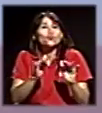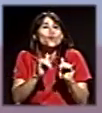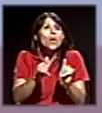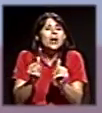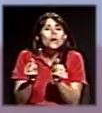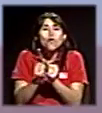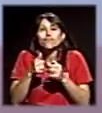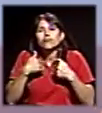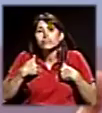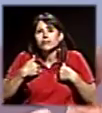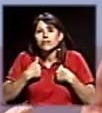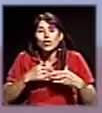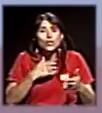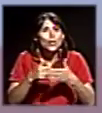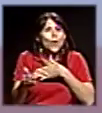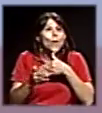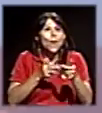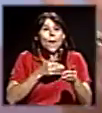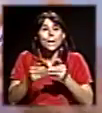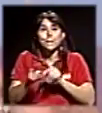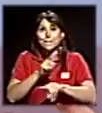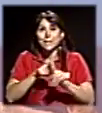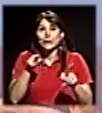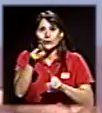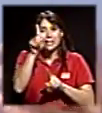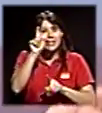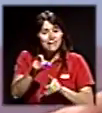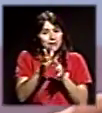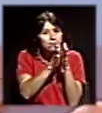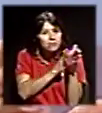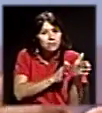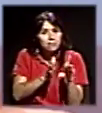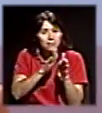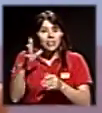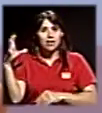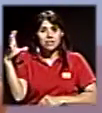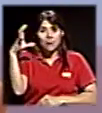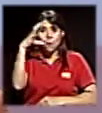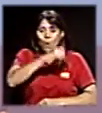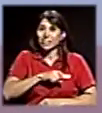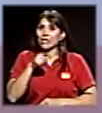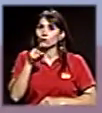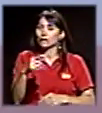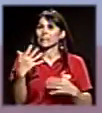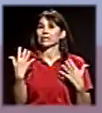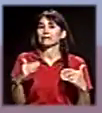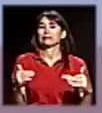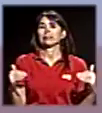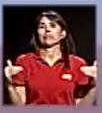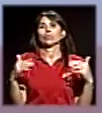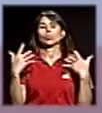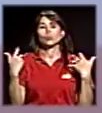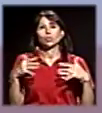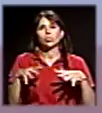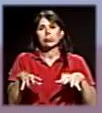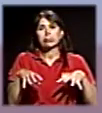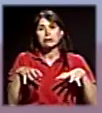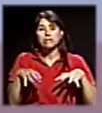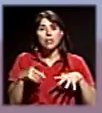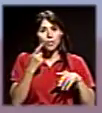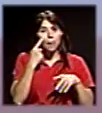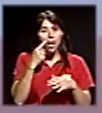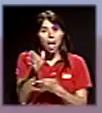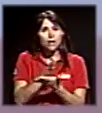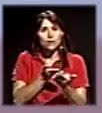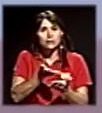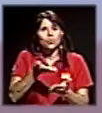que sea pero programar darte cuenta de que estás viviendo en esos niveles y ver hay ciertas cosas básicas que